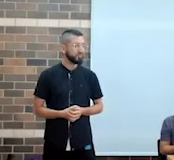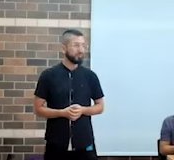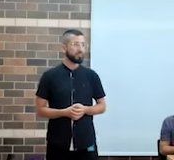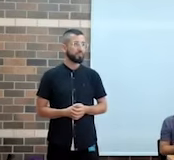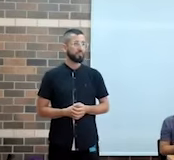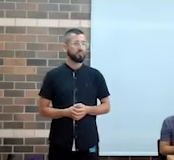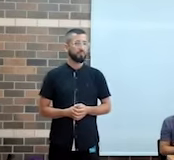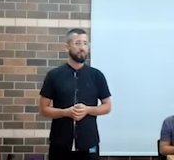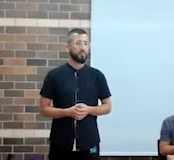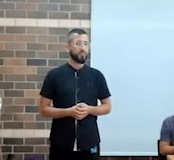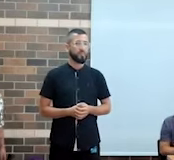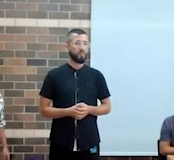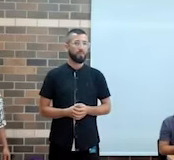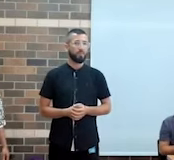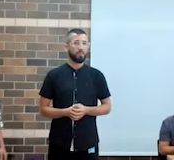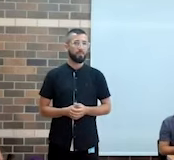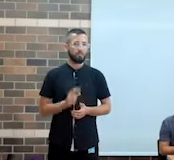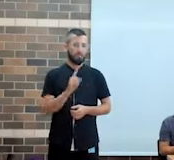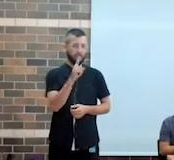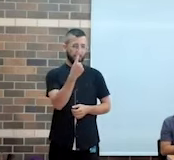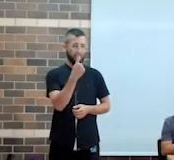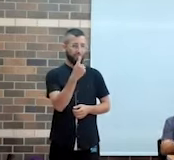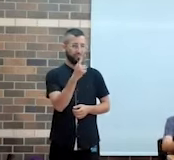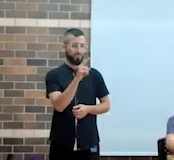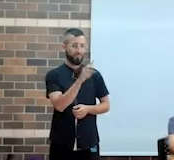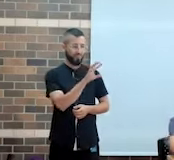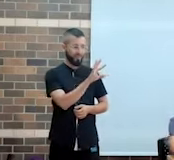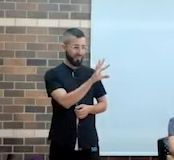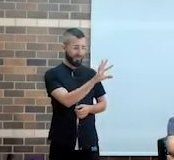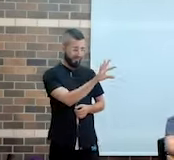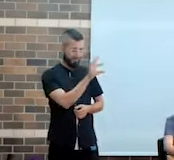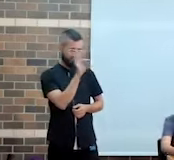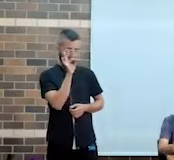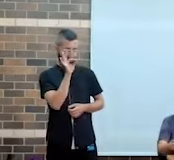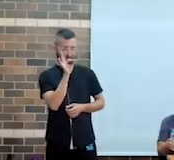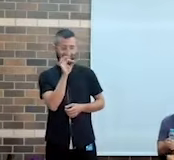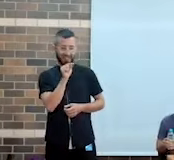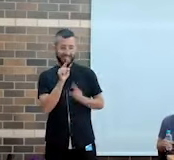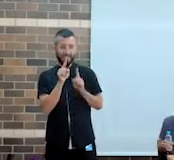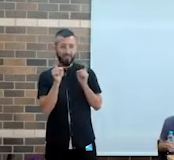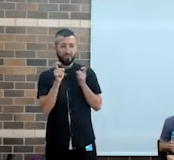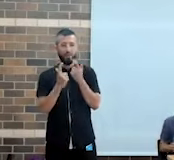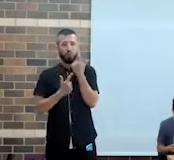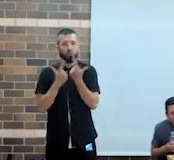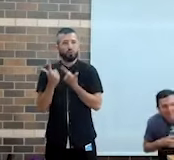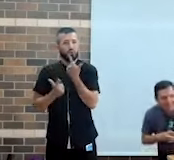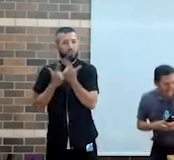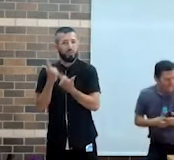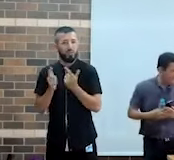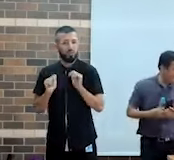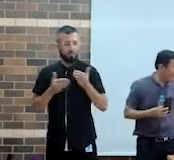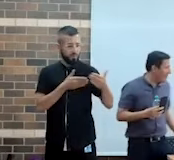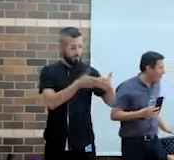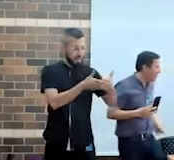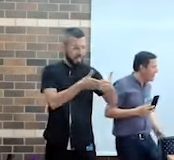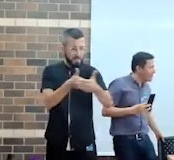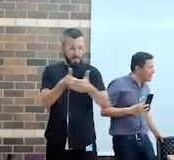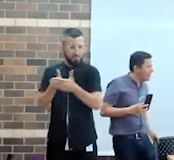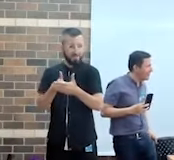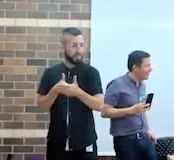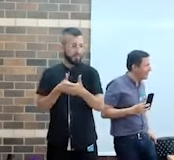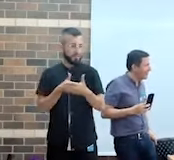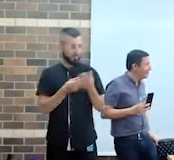rescatar, es la palabra, eh, sobre todo en la lucha de la eliminación de todo este tipo de barreras y de